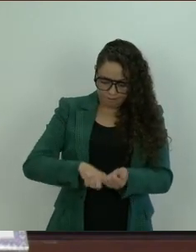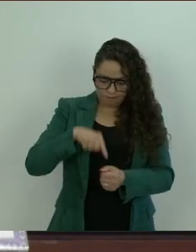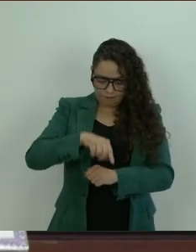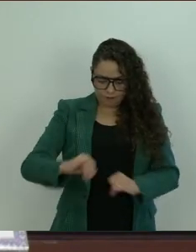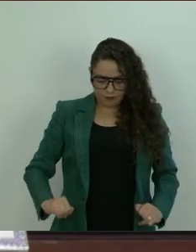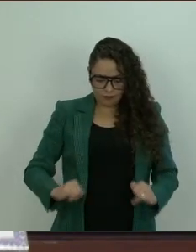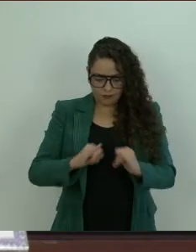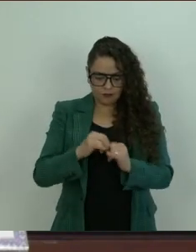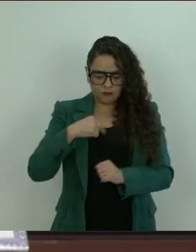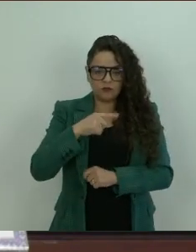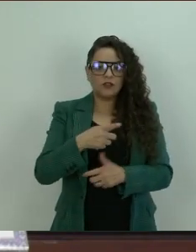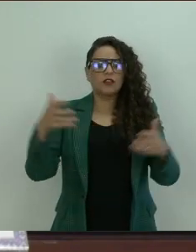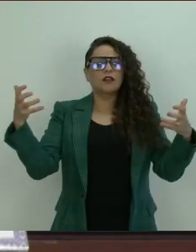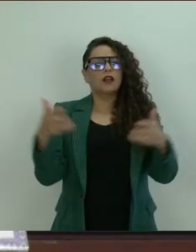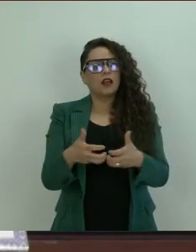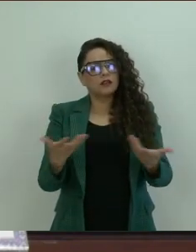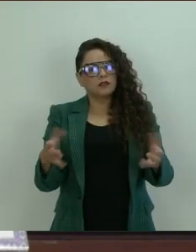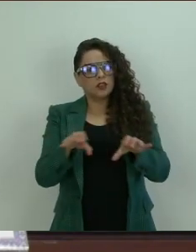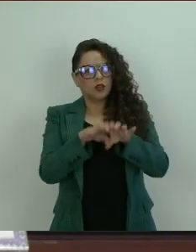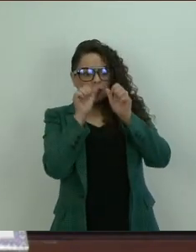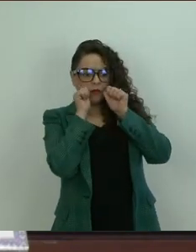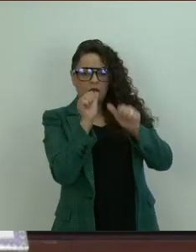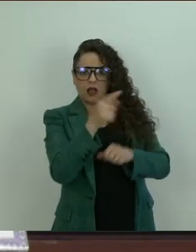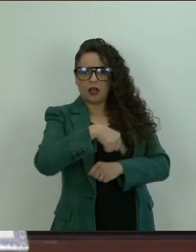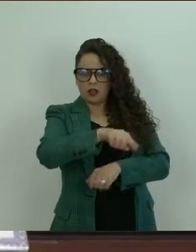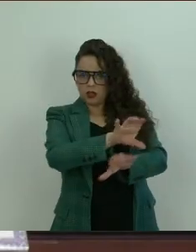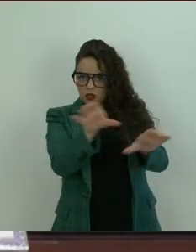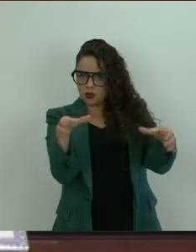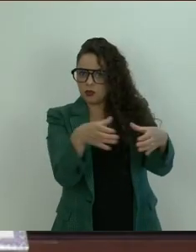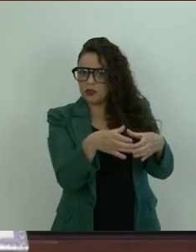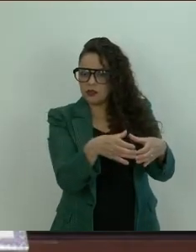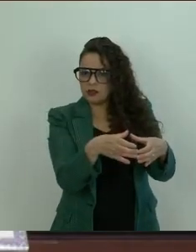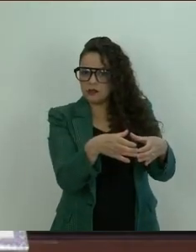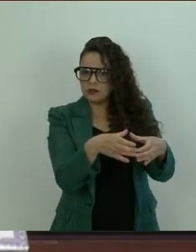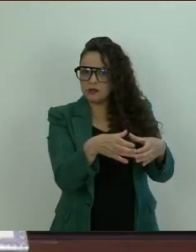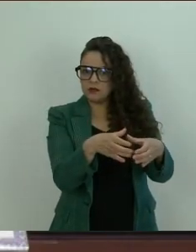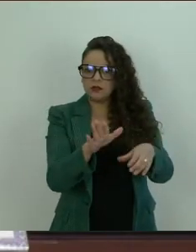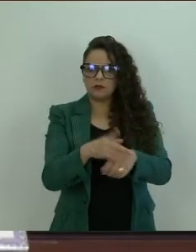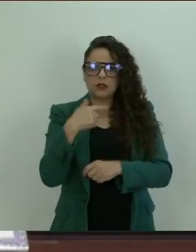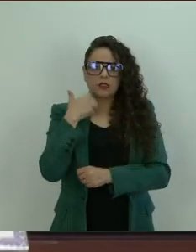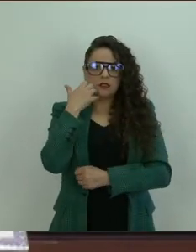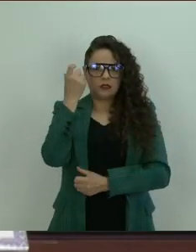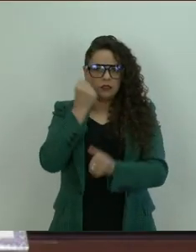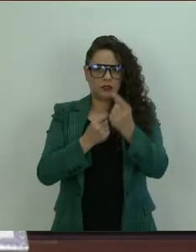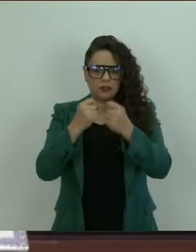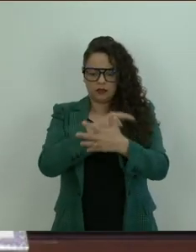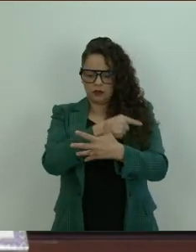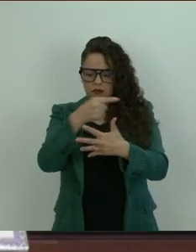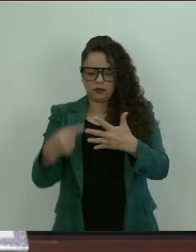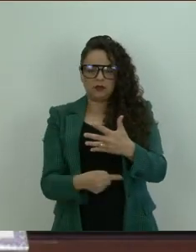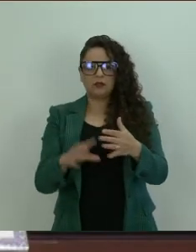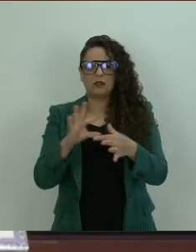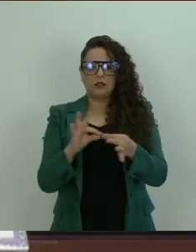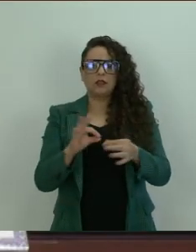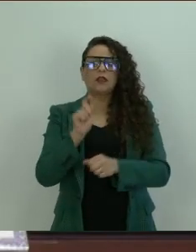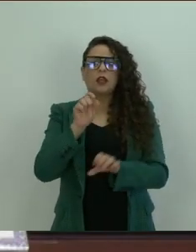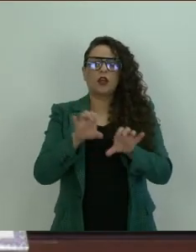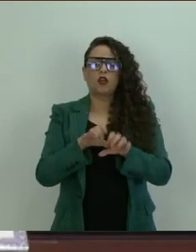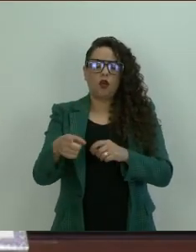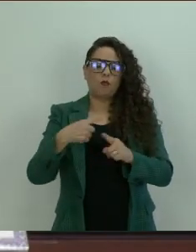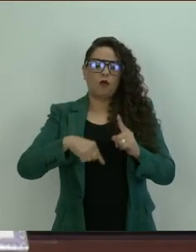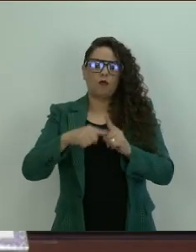con estas comunidades. Por ello, me gustaría comentar algunas acciones concretas que dan cuenta de los avances que han implementado